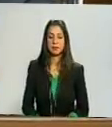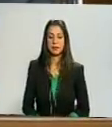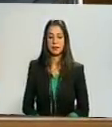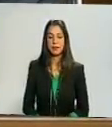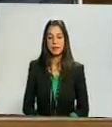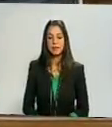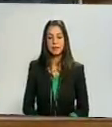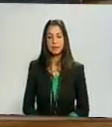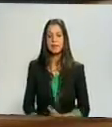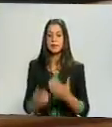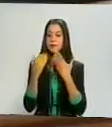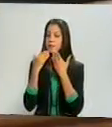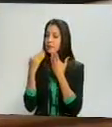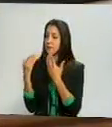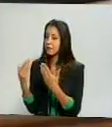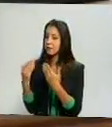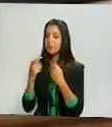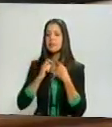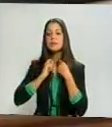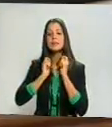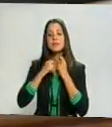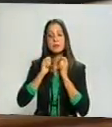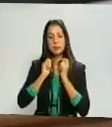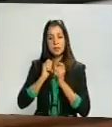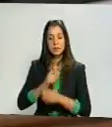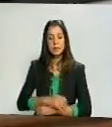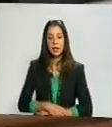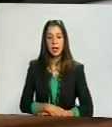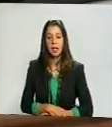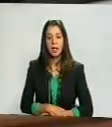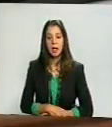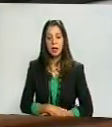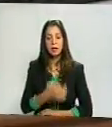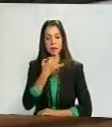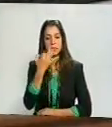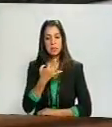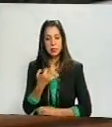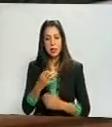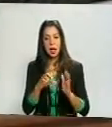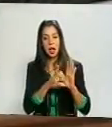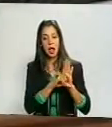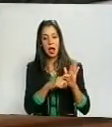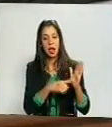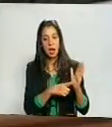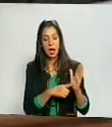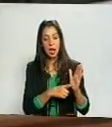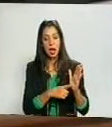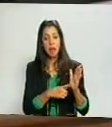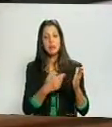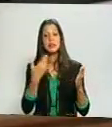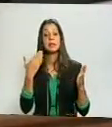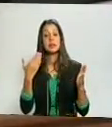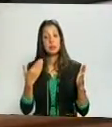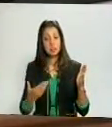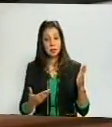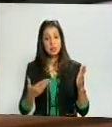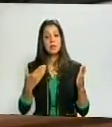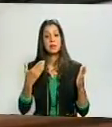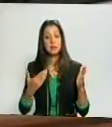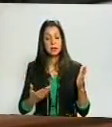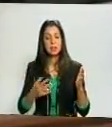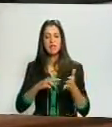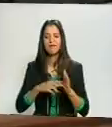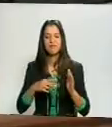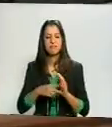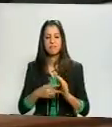Aló, muchas gracias, primer vicepresidente. ¿Verdad? Esta ley, en definitiva, va a